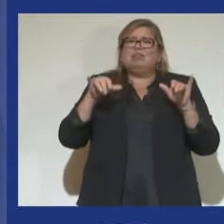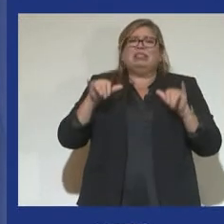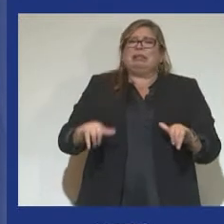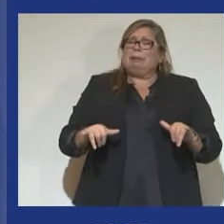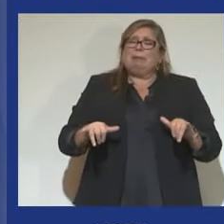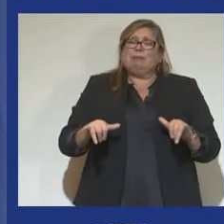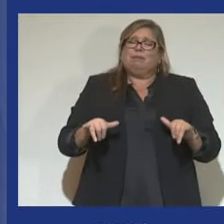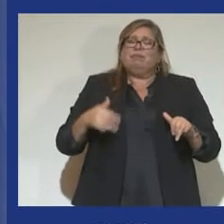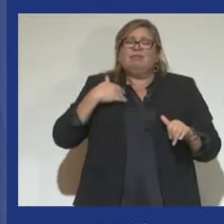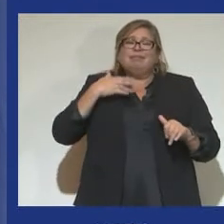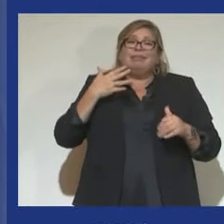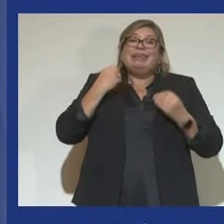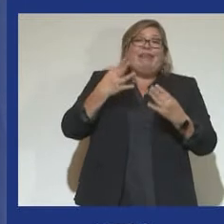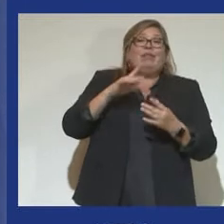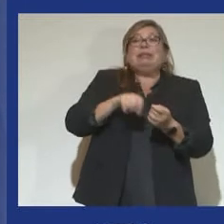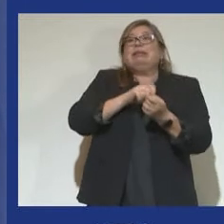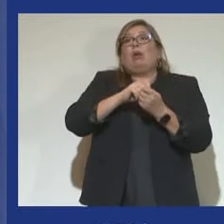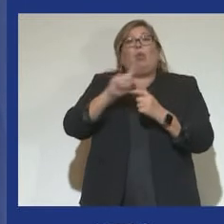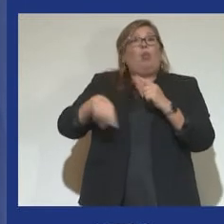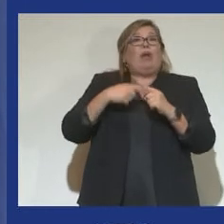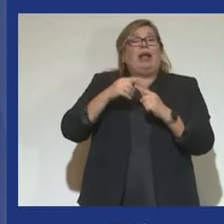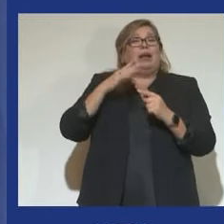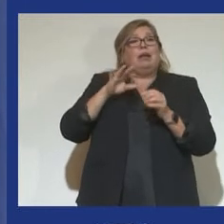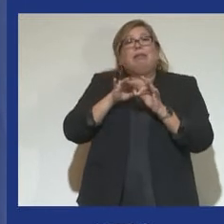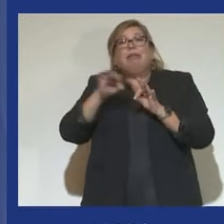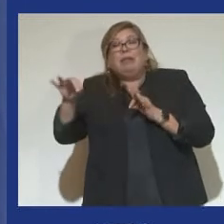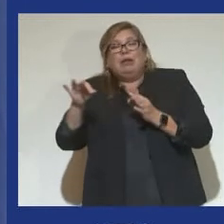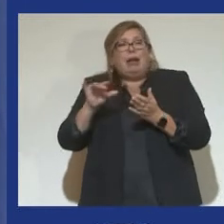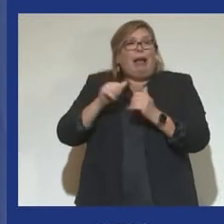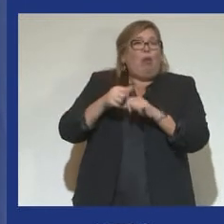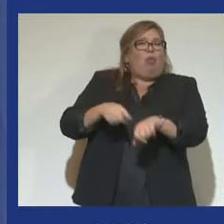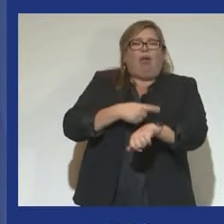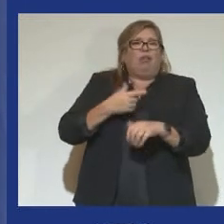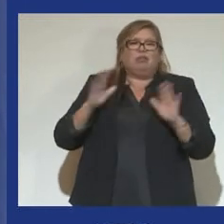mantendré eso testa de manera testaruda